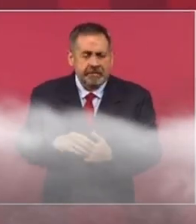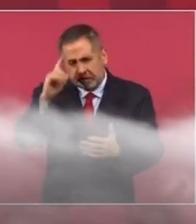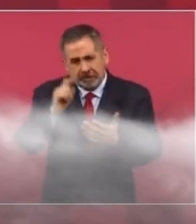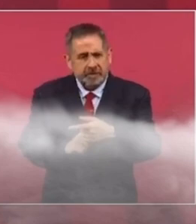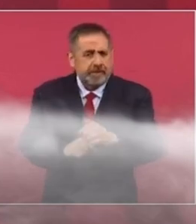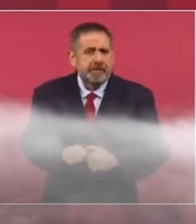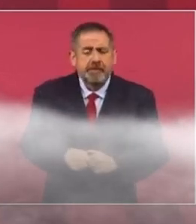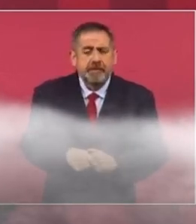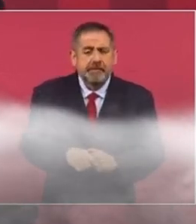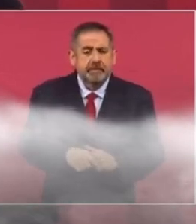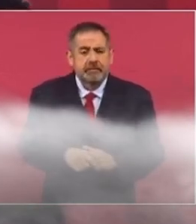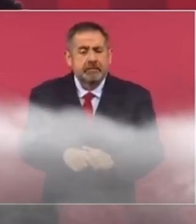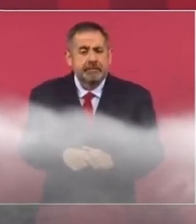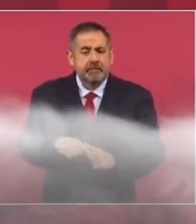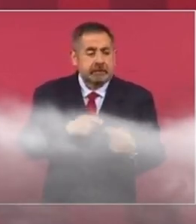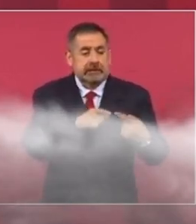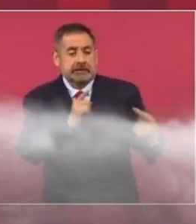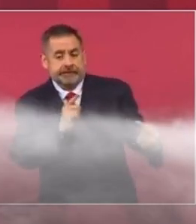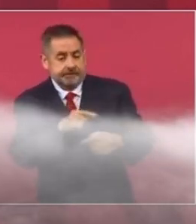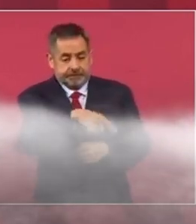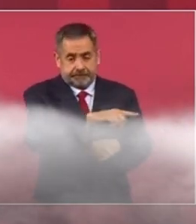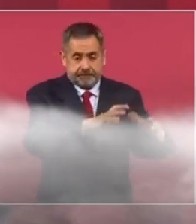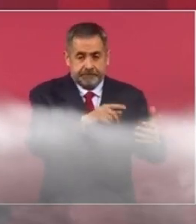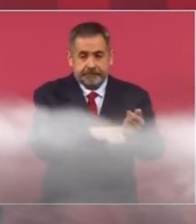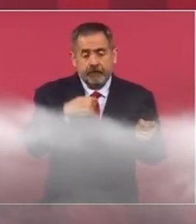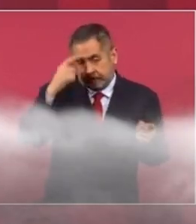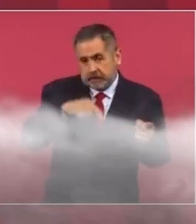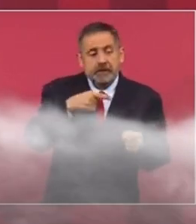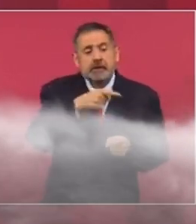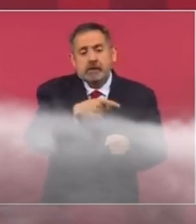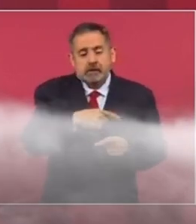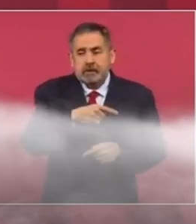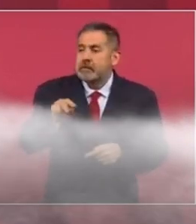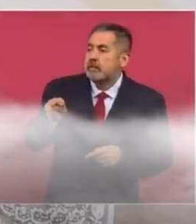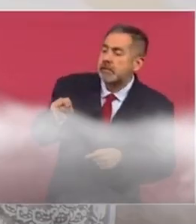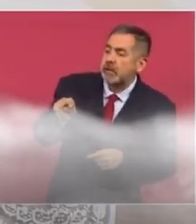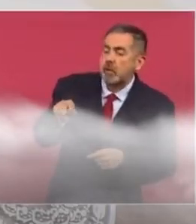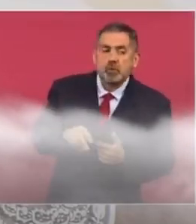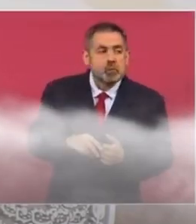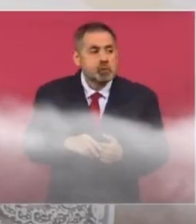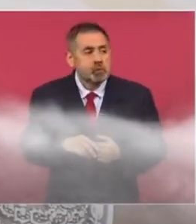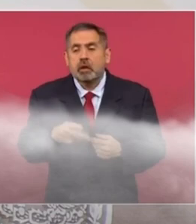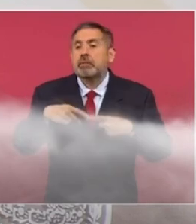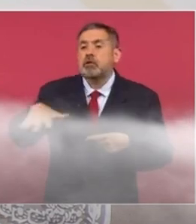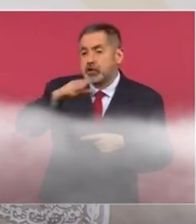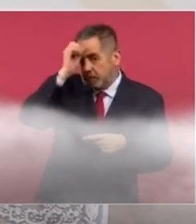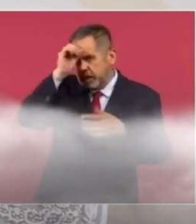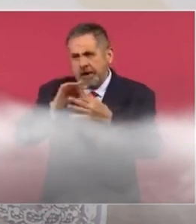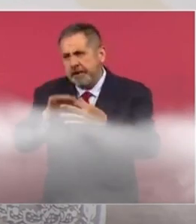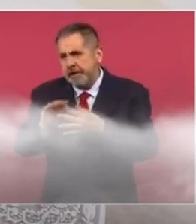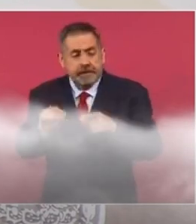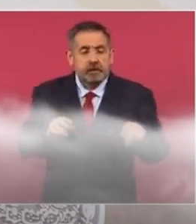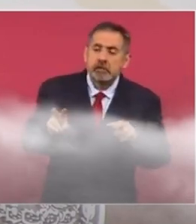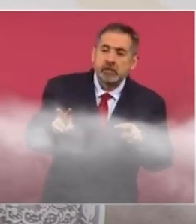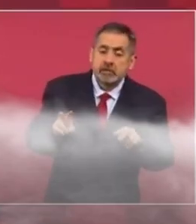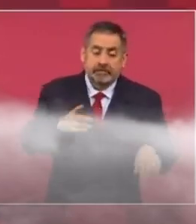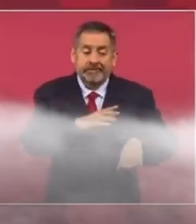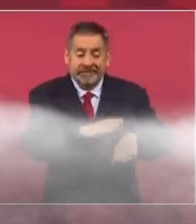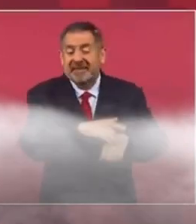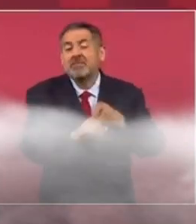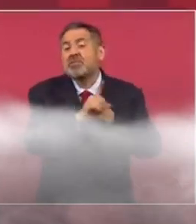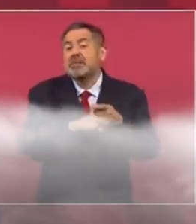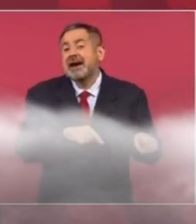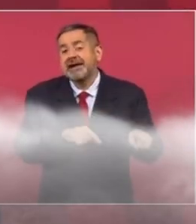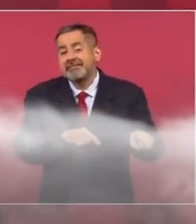que ellos deben, nuestros adversarios, de tomar en cuenta la opinión de la gente. Ese es su principal